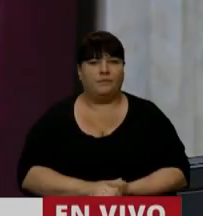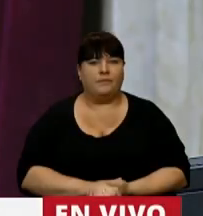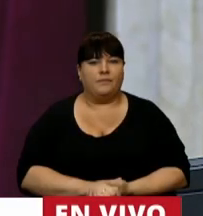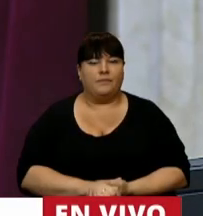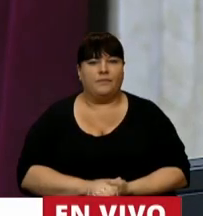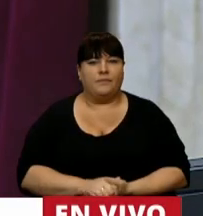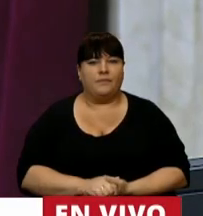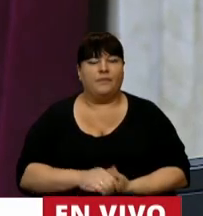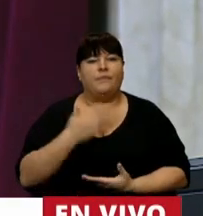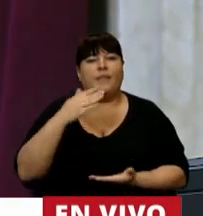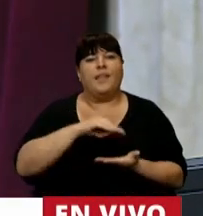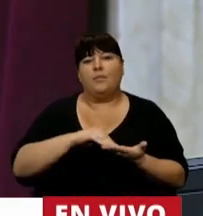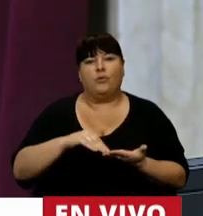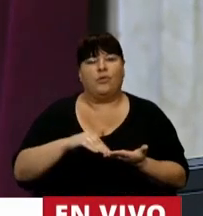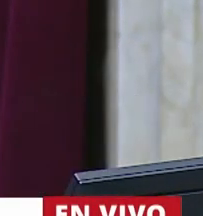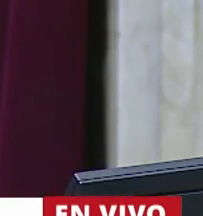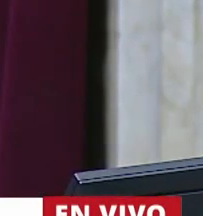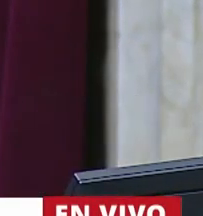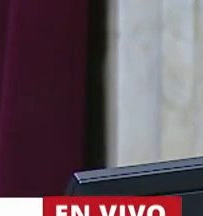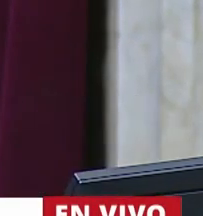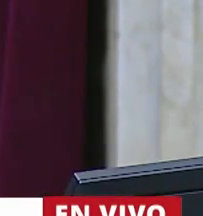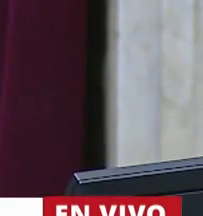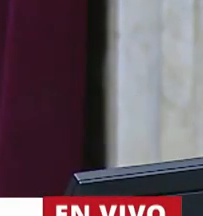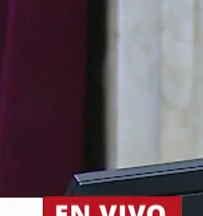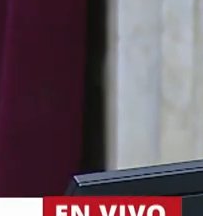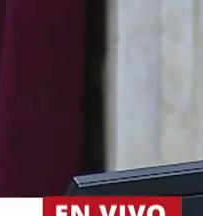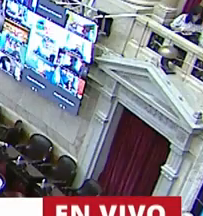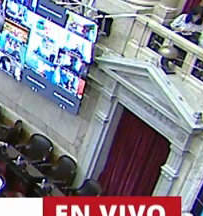En el uso de la palabra, el diputado Diego Horacio Sartori.